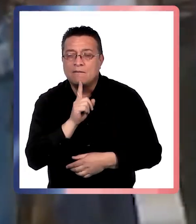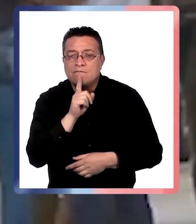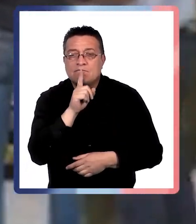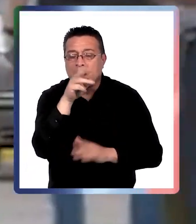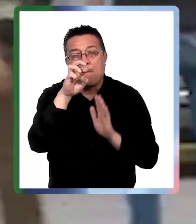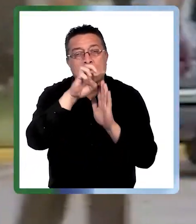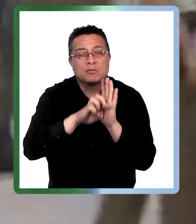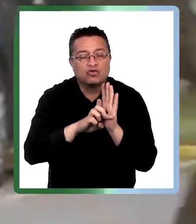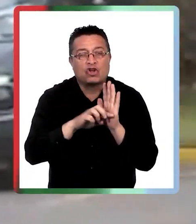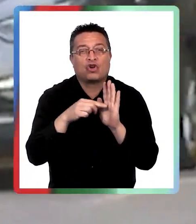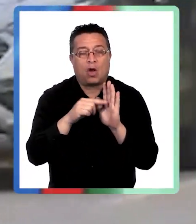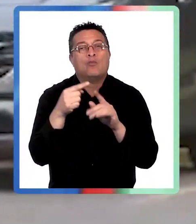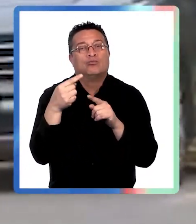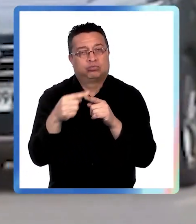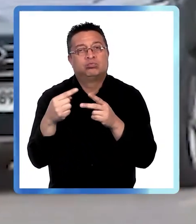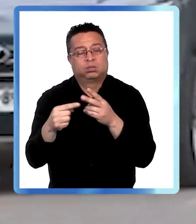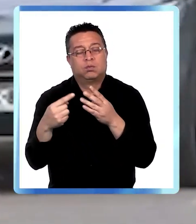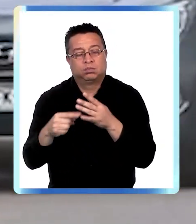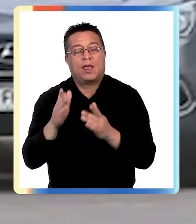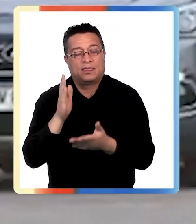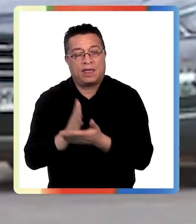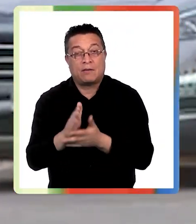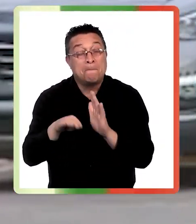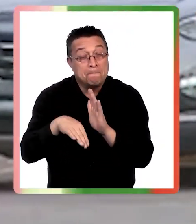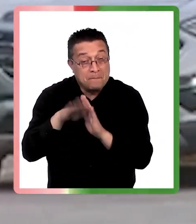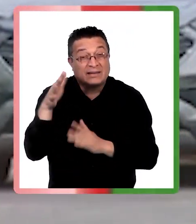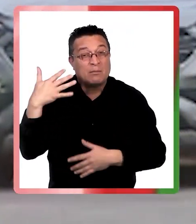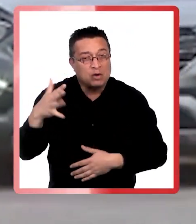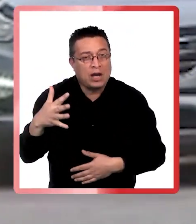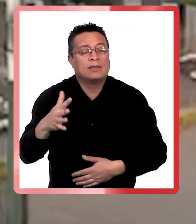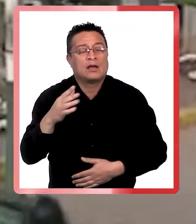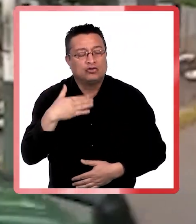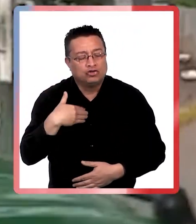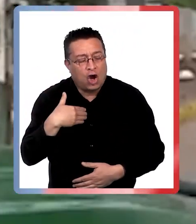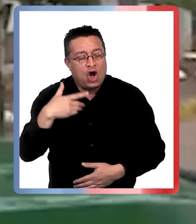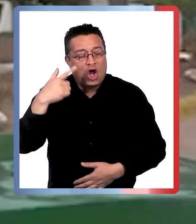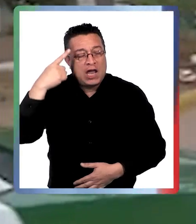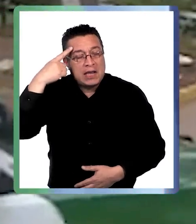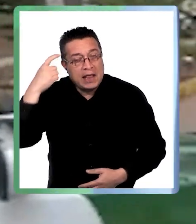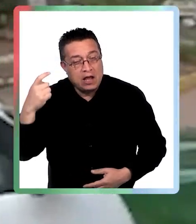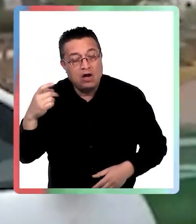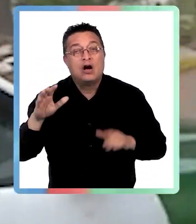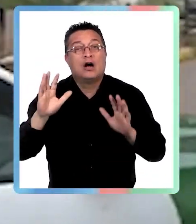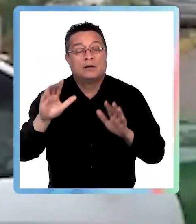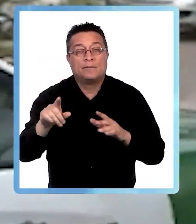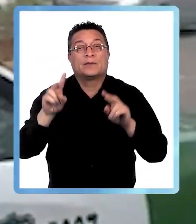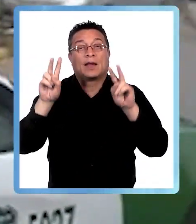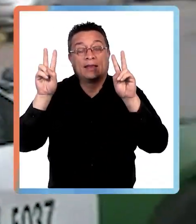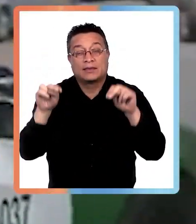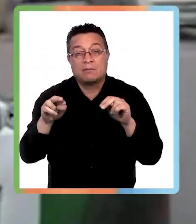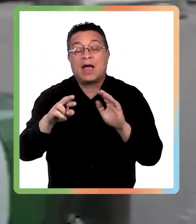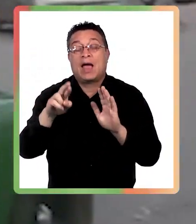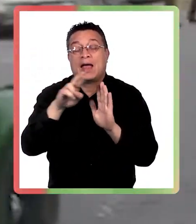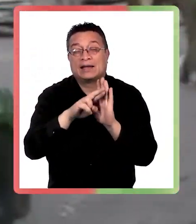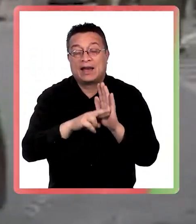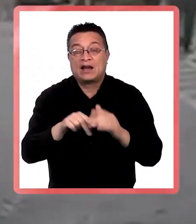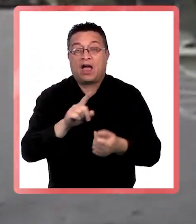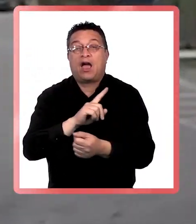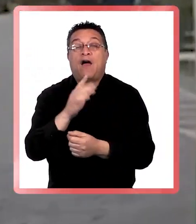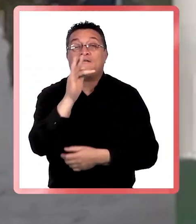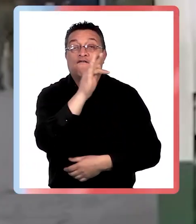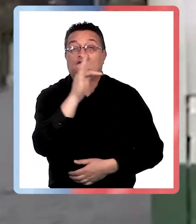el proyecto? Son varios temas. El más importante, diría yo, es que en el caso de las reglas de las